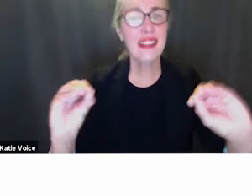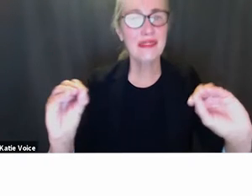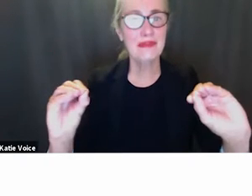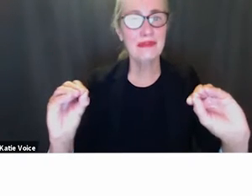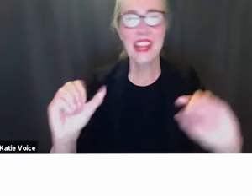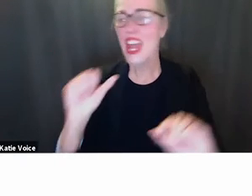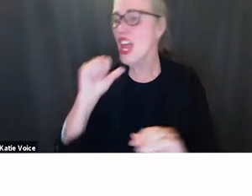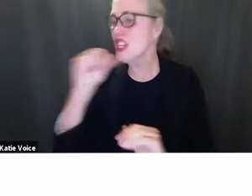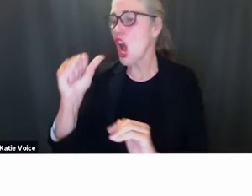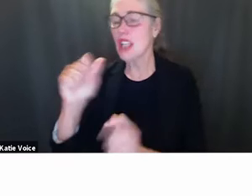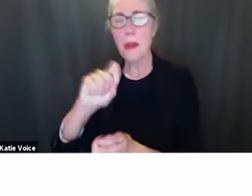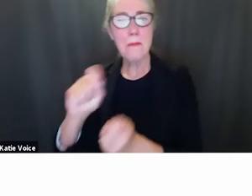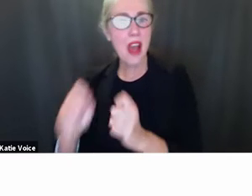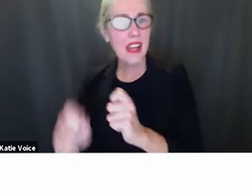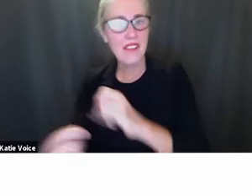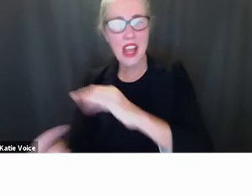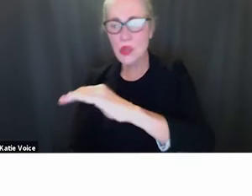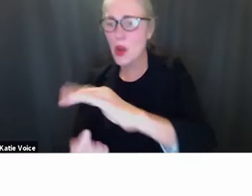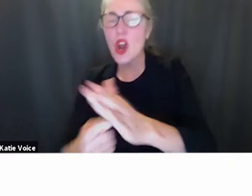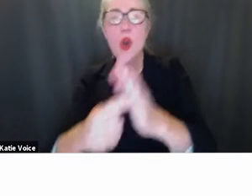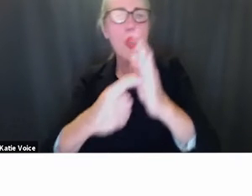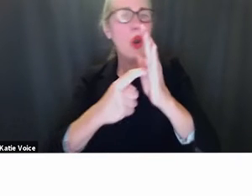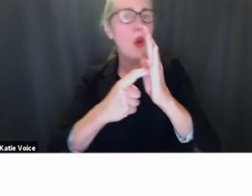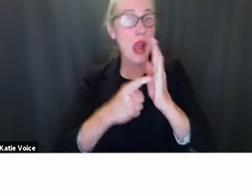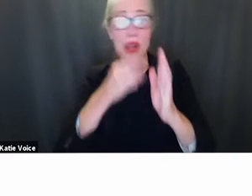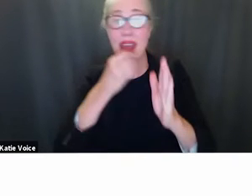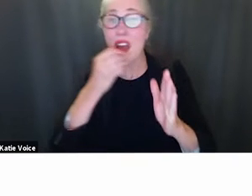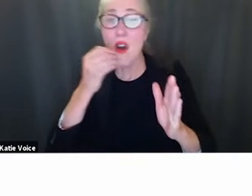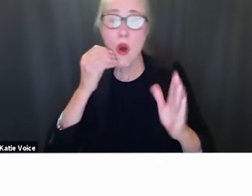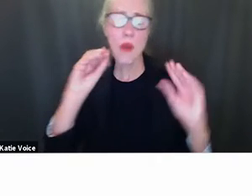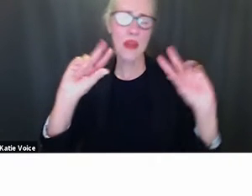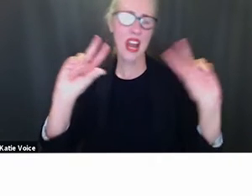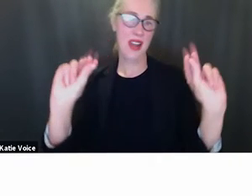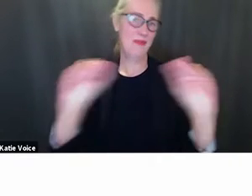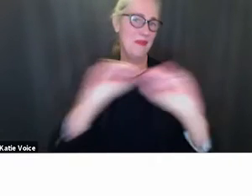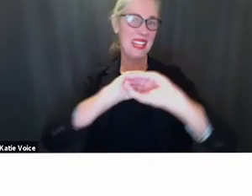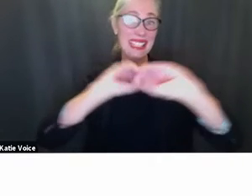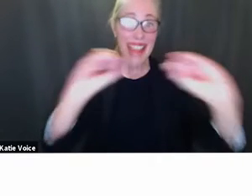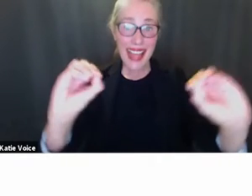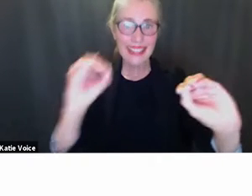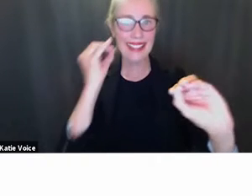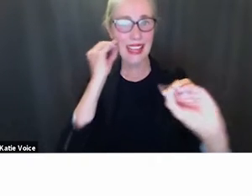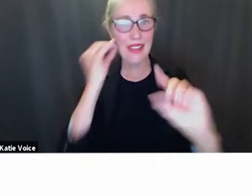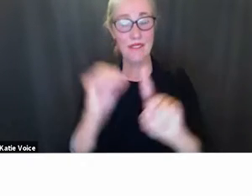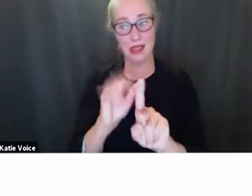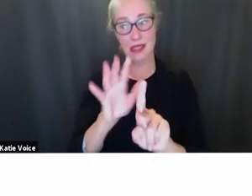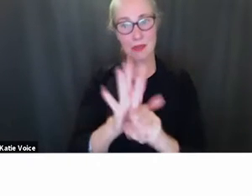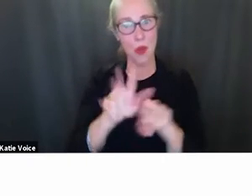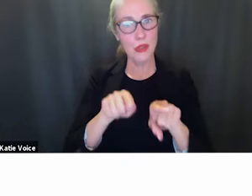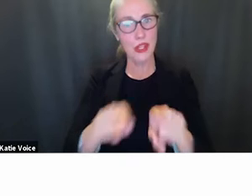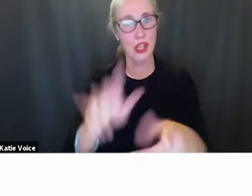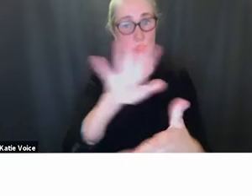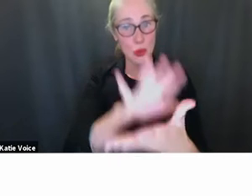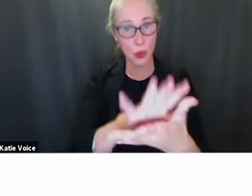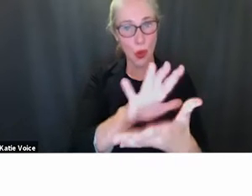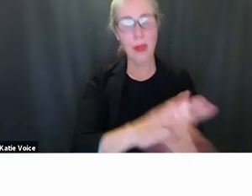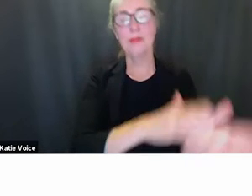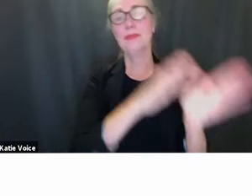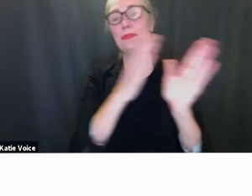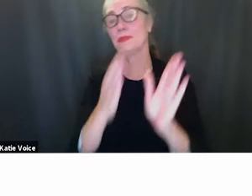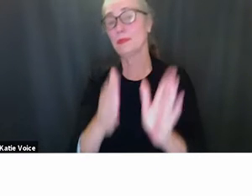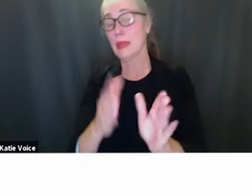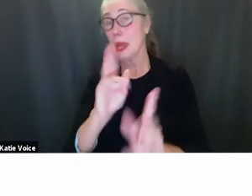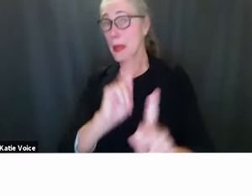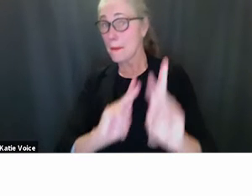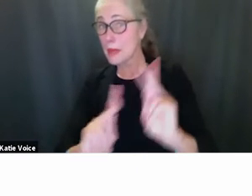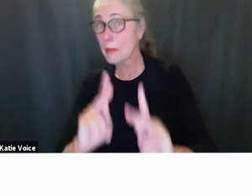por supuesto, no están requeridos ponerse en cuarentena en la casa si han estado expuestos en la escuela.